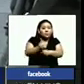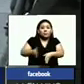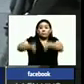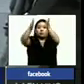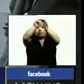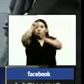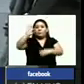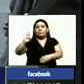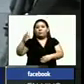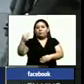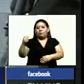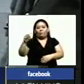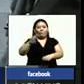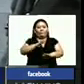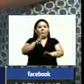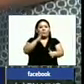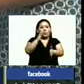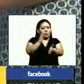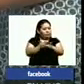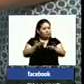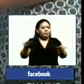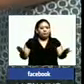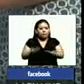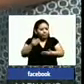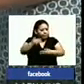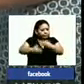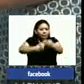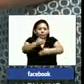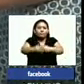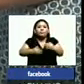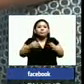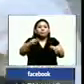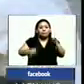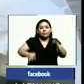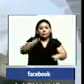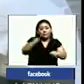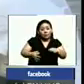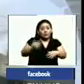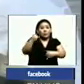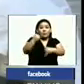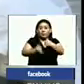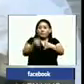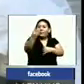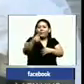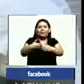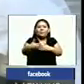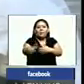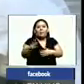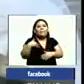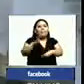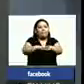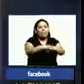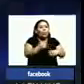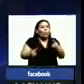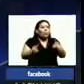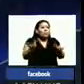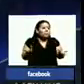Fiscalía se retractó y realizó la diligencia judicial En unos días se conocerá la resolución